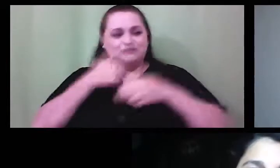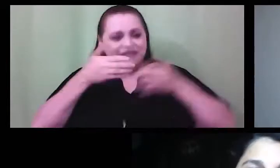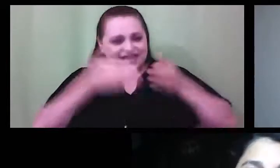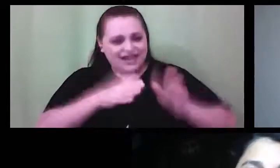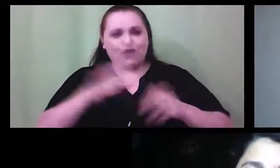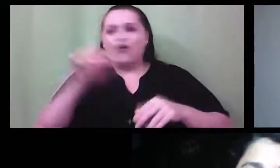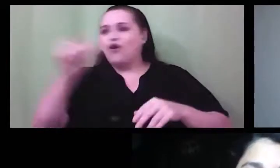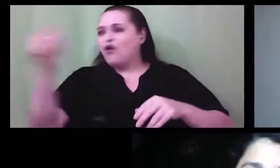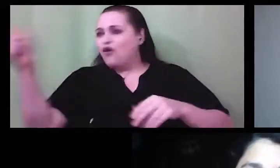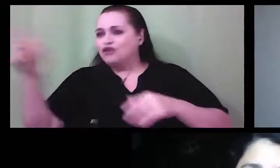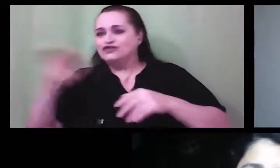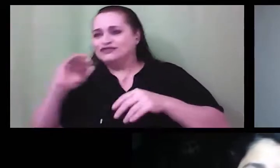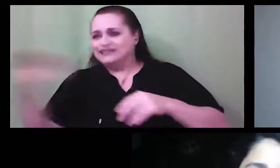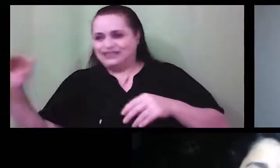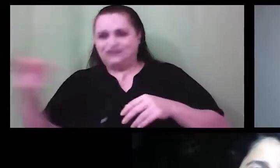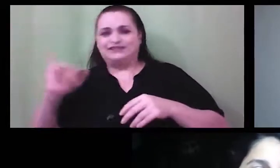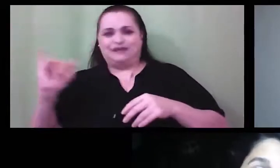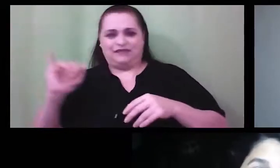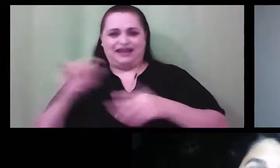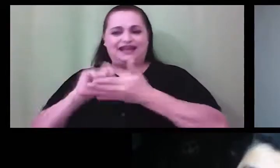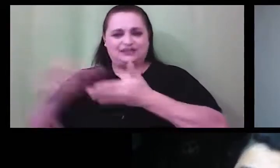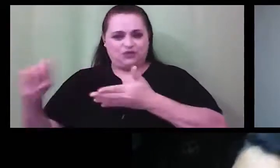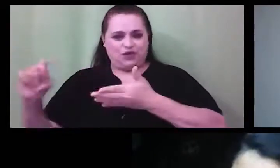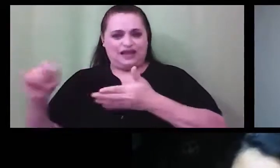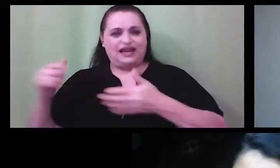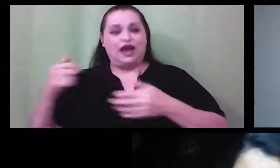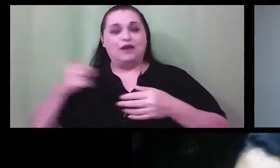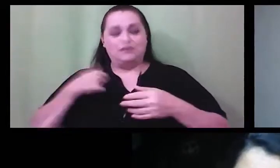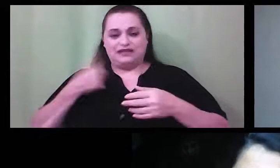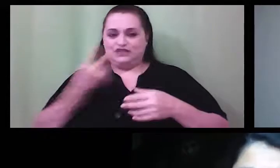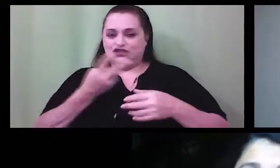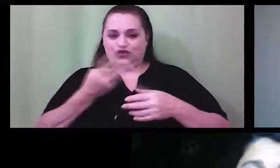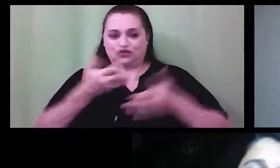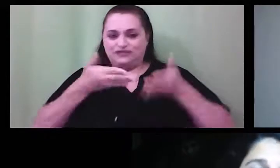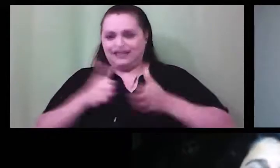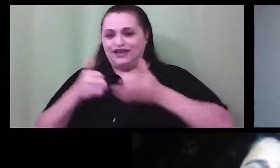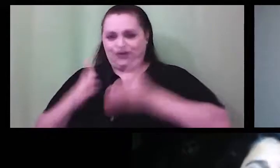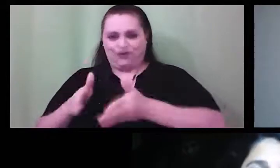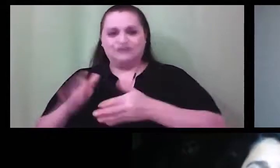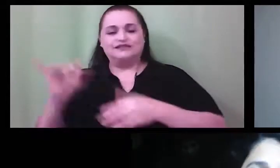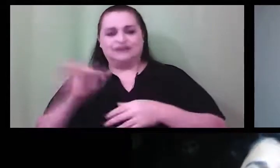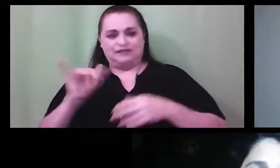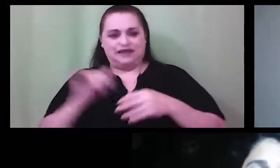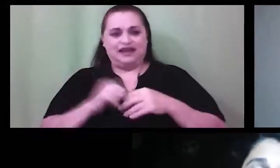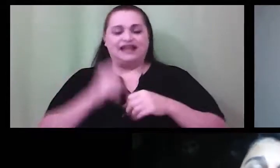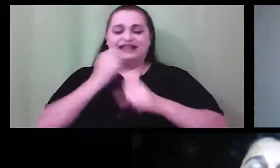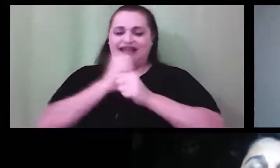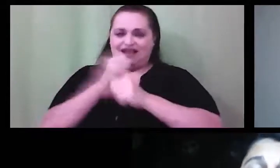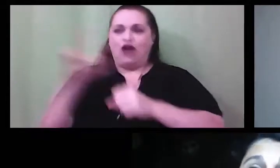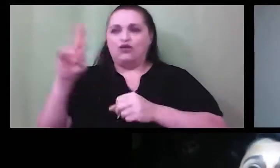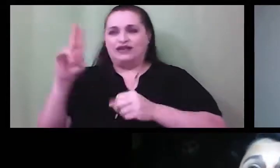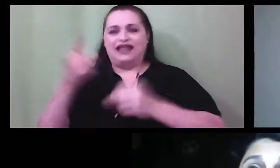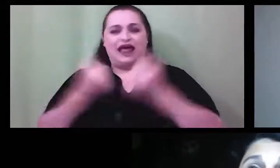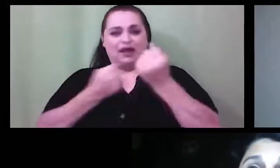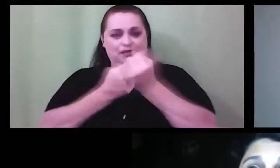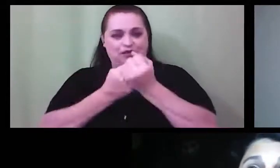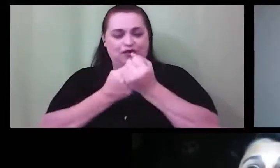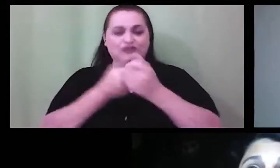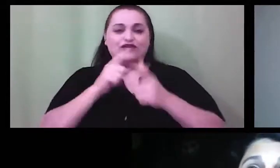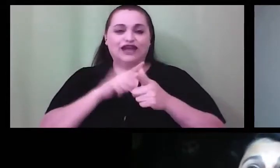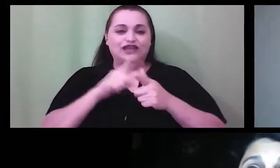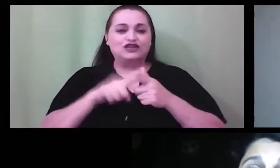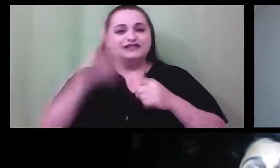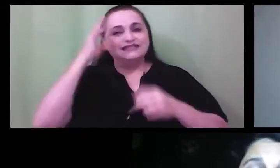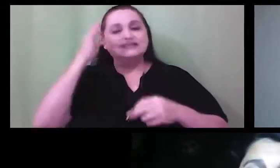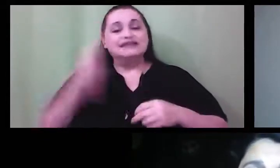cómo trabajan con otros chicos en la escuela, con mis dos hijos inclusive. trabaja la unidad de apoyo. Entonces,